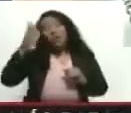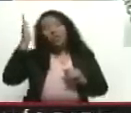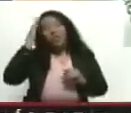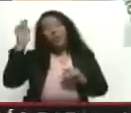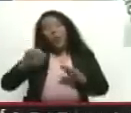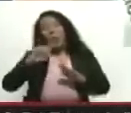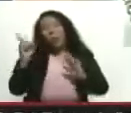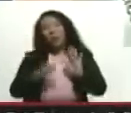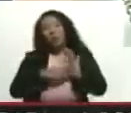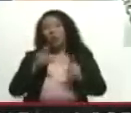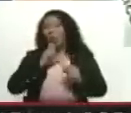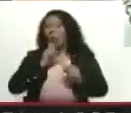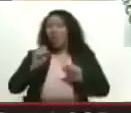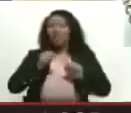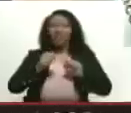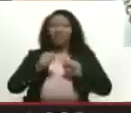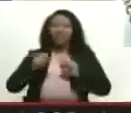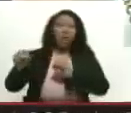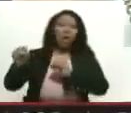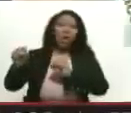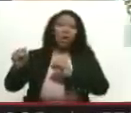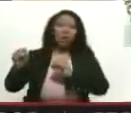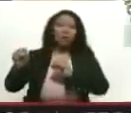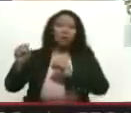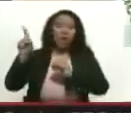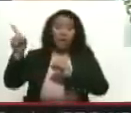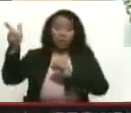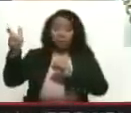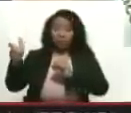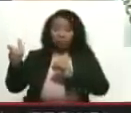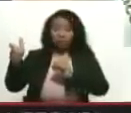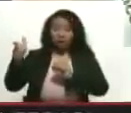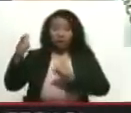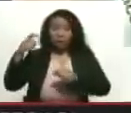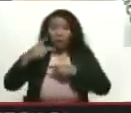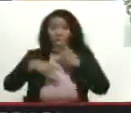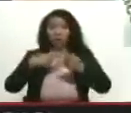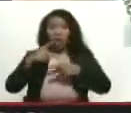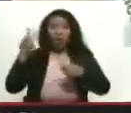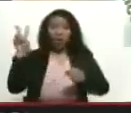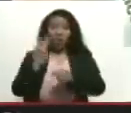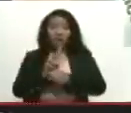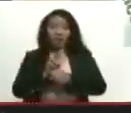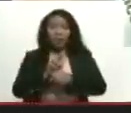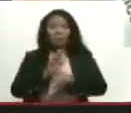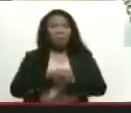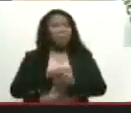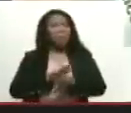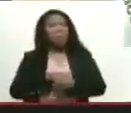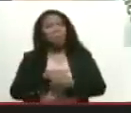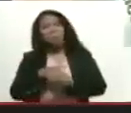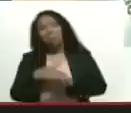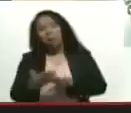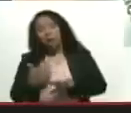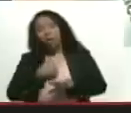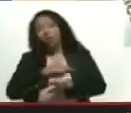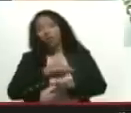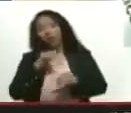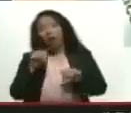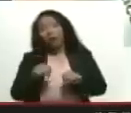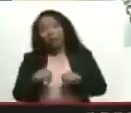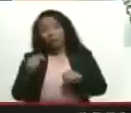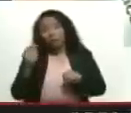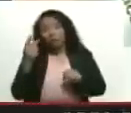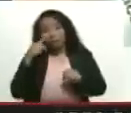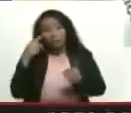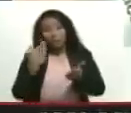que odia, repudia a este tipo de actores políticos. ¿Por qué? Porque los que hemos estado